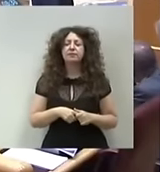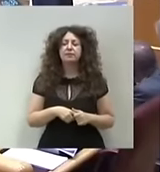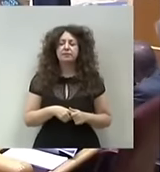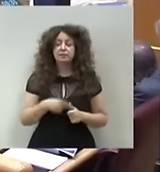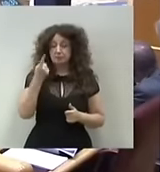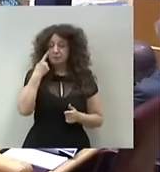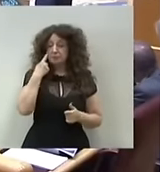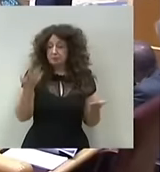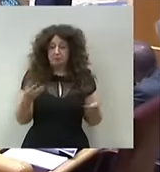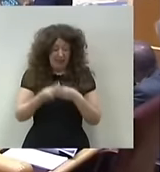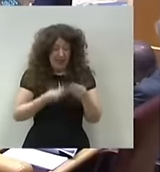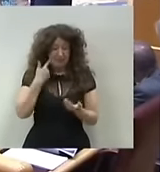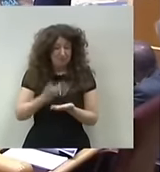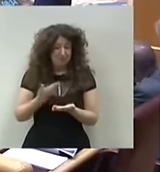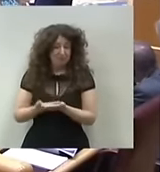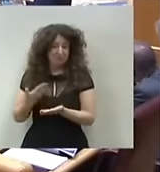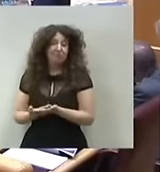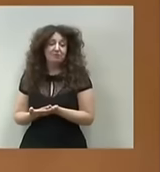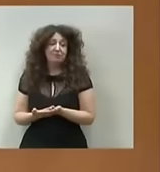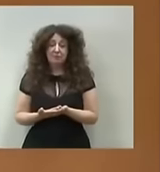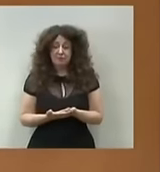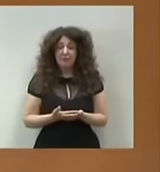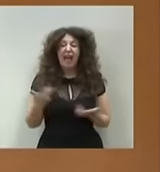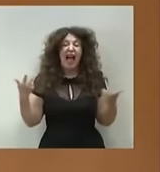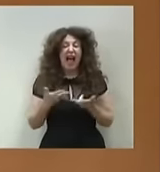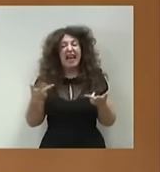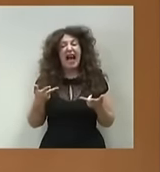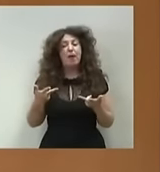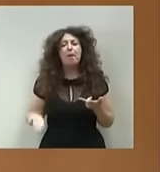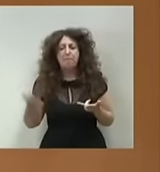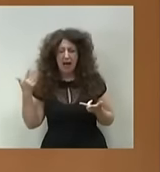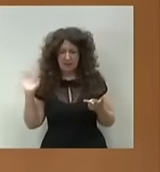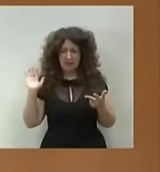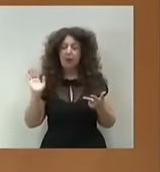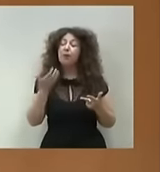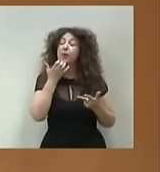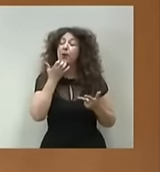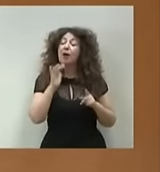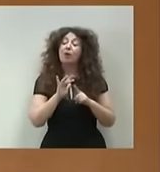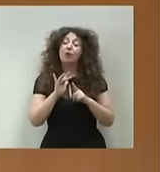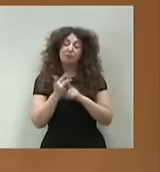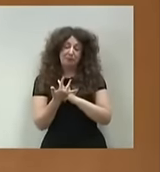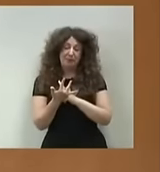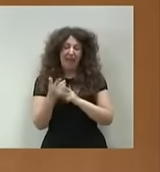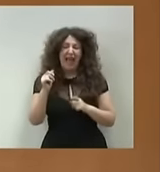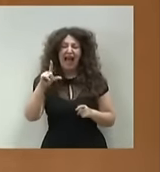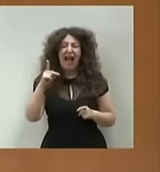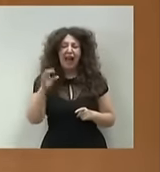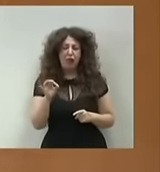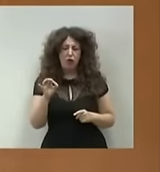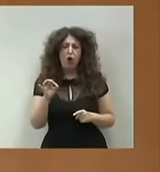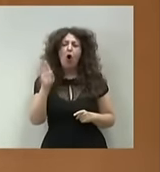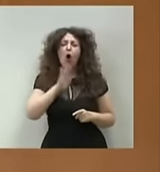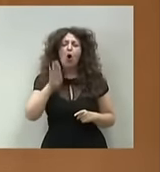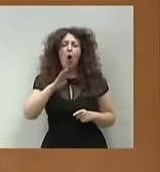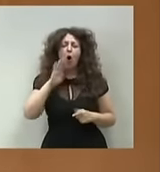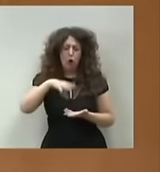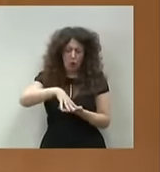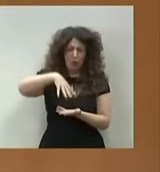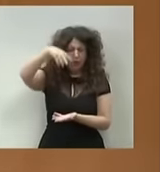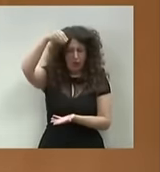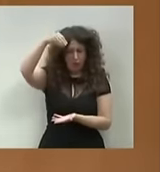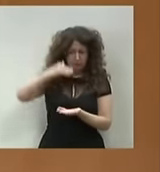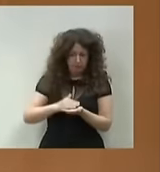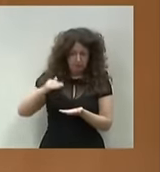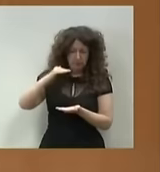los hechos son todavía más graves de lo que acabo de referir. En el caso, por ejemplo, de Coldo, estamos hablando de un caso de corrupción piramidal que tiene su sede